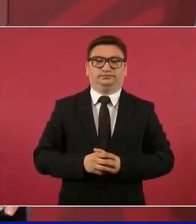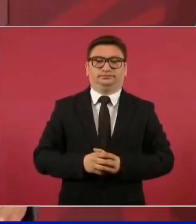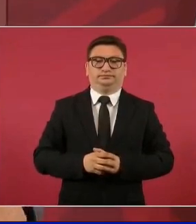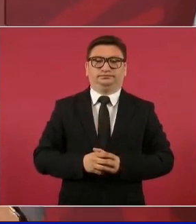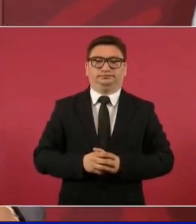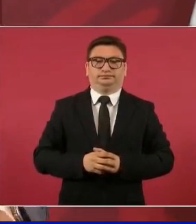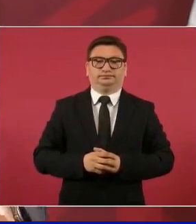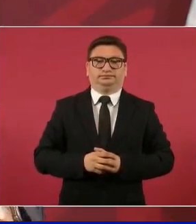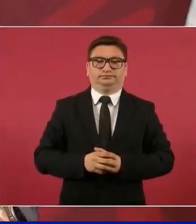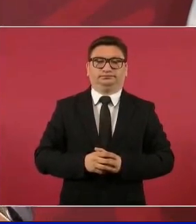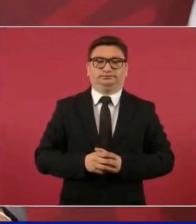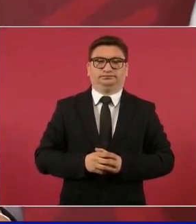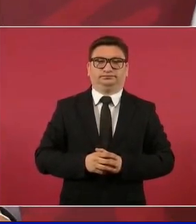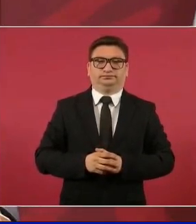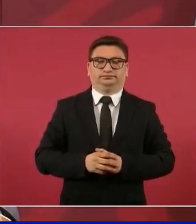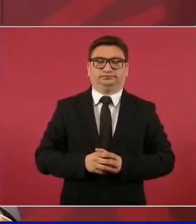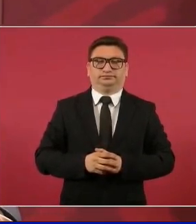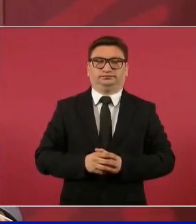las paradojas, ¿no?